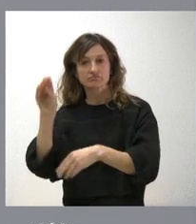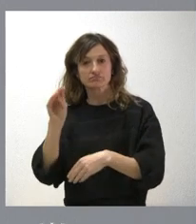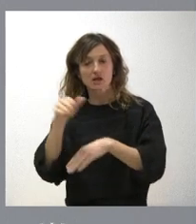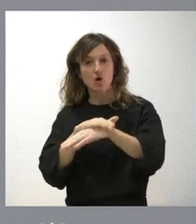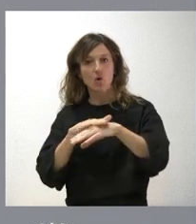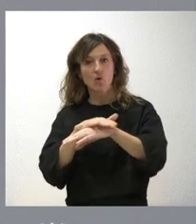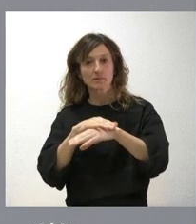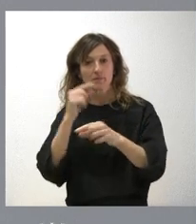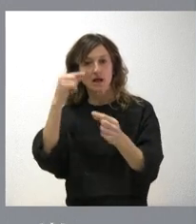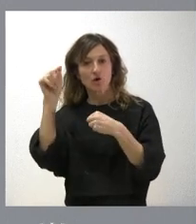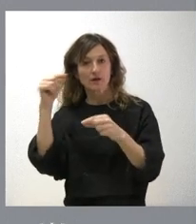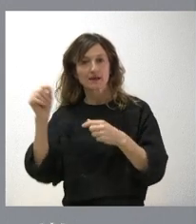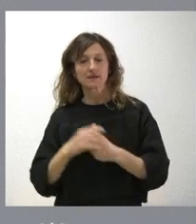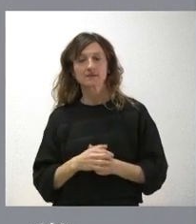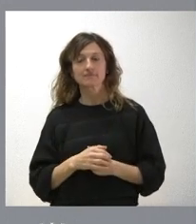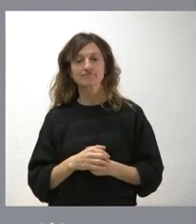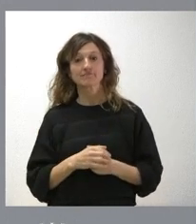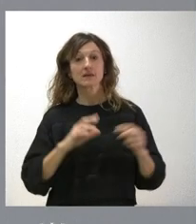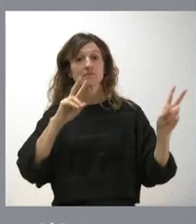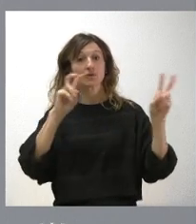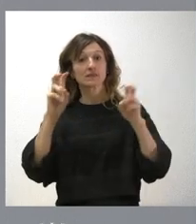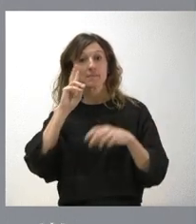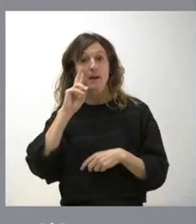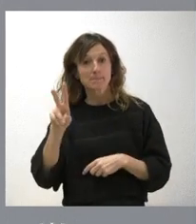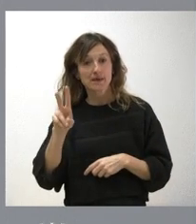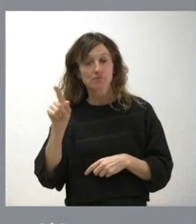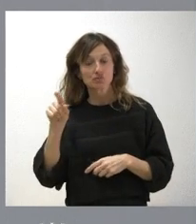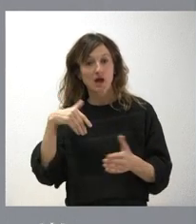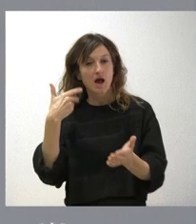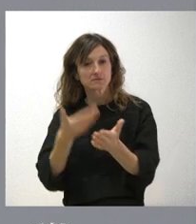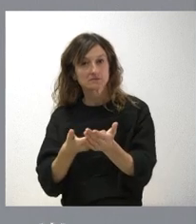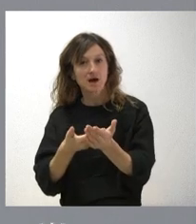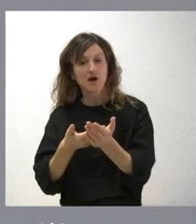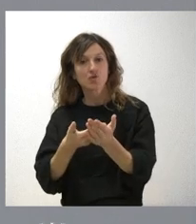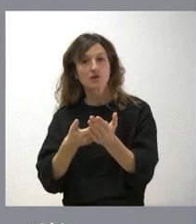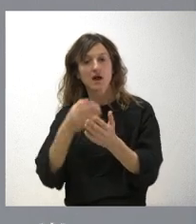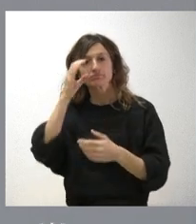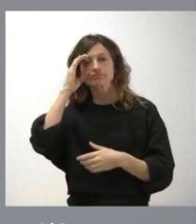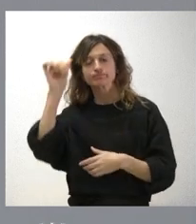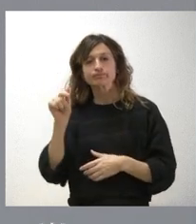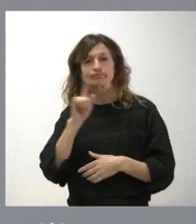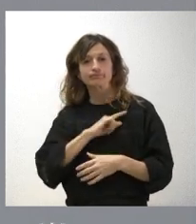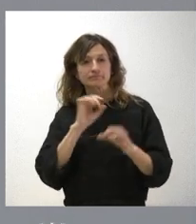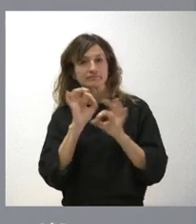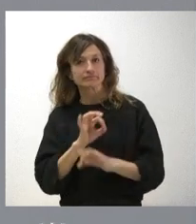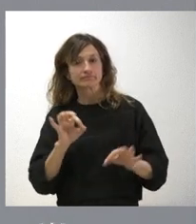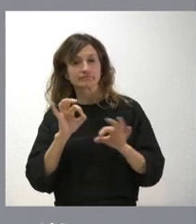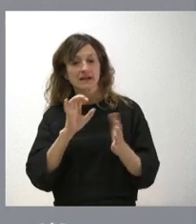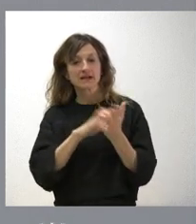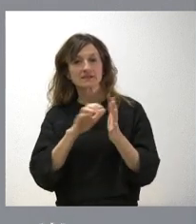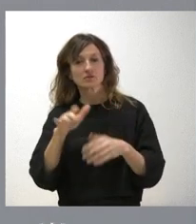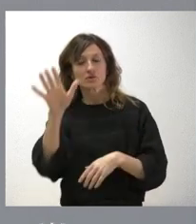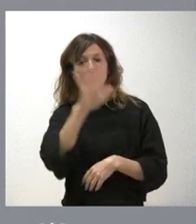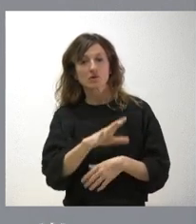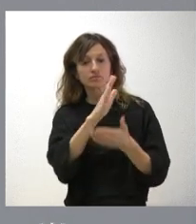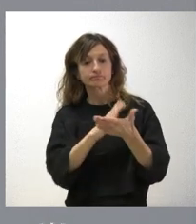que pueda corregir porque hay asuntos lógicamente que vemos Que eh Hasta ahora ahora pues no hemos sido escuchados como tendríamos que haber sido escuchados no Castilla de León sino el conjunto de